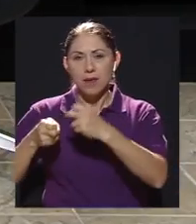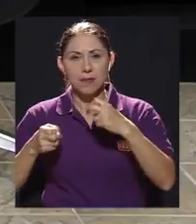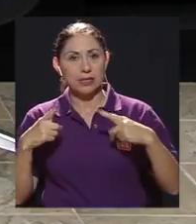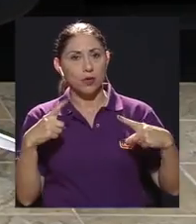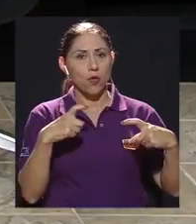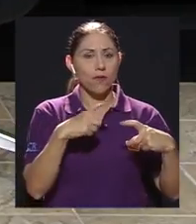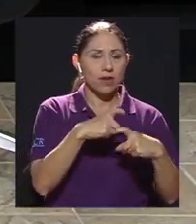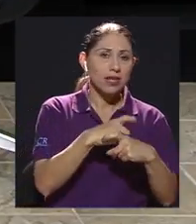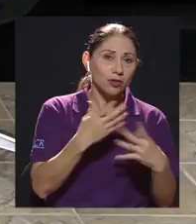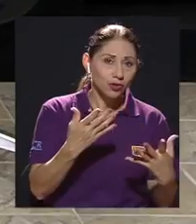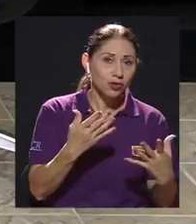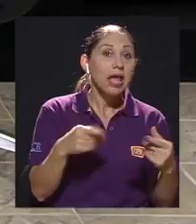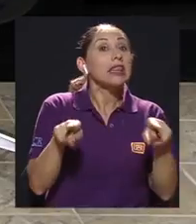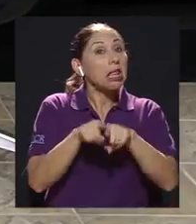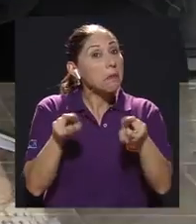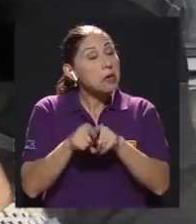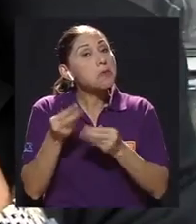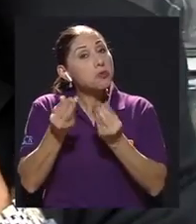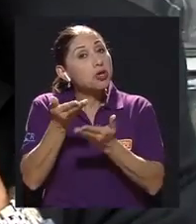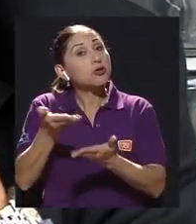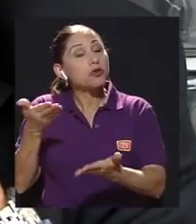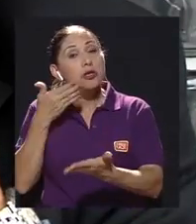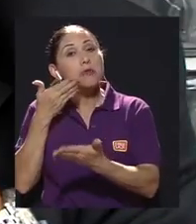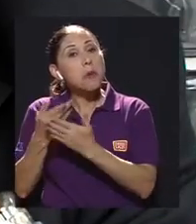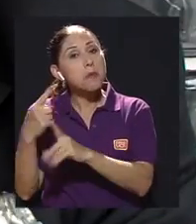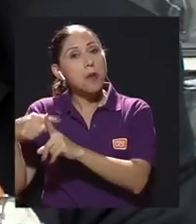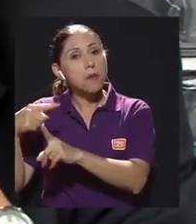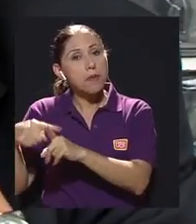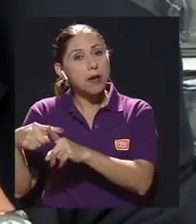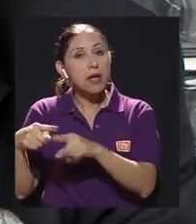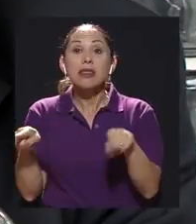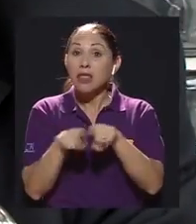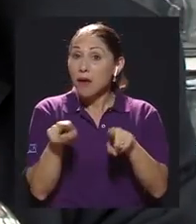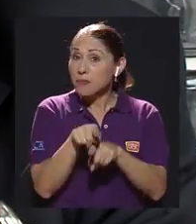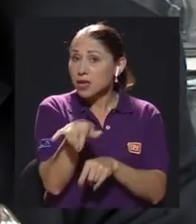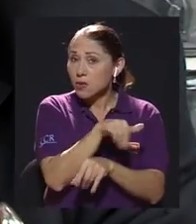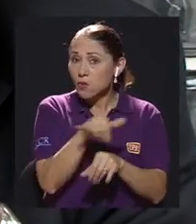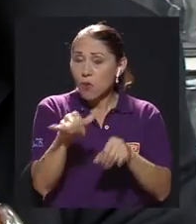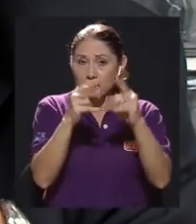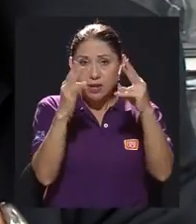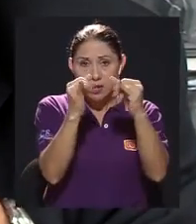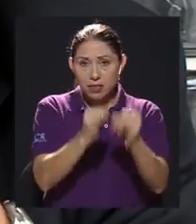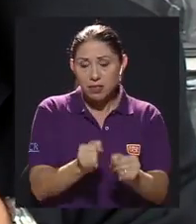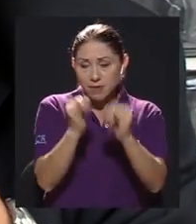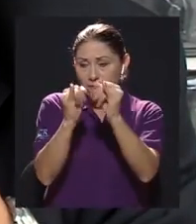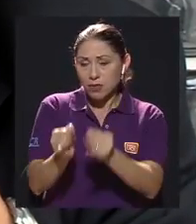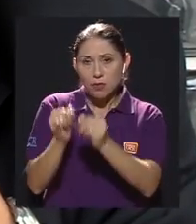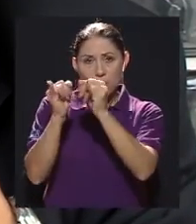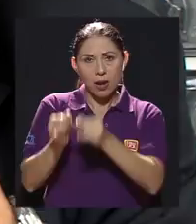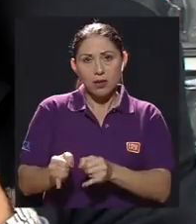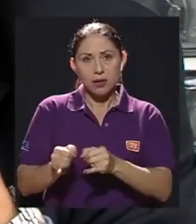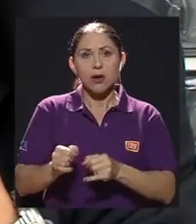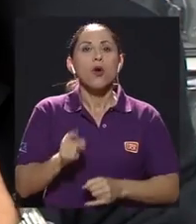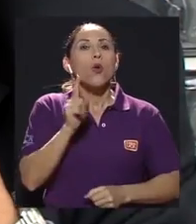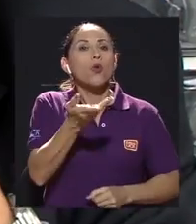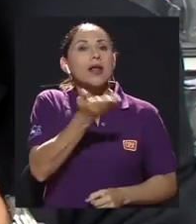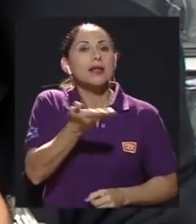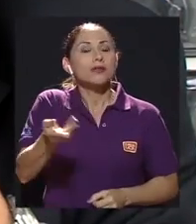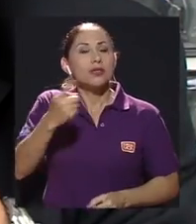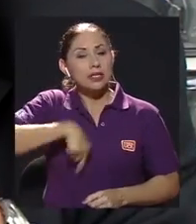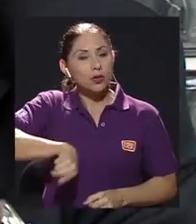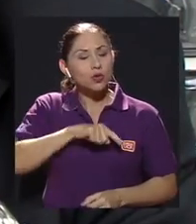muchos aspectos favorables y positivos, así también es la vida individual. Y una de las cosas que tenemos que aprender a